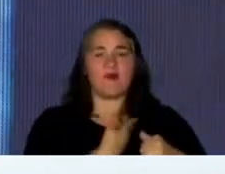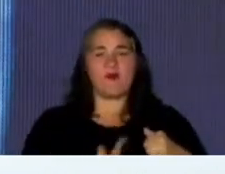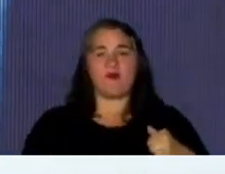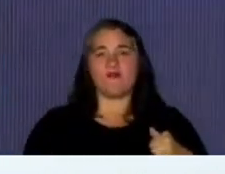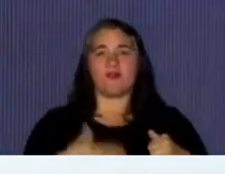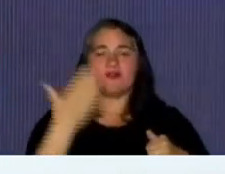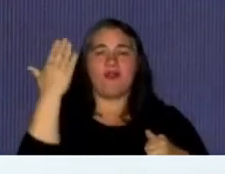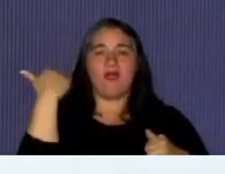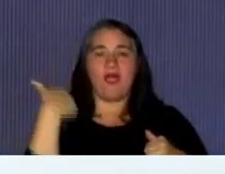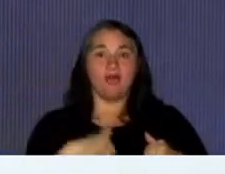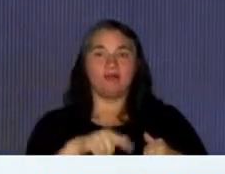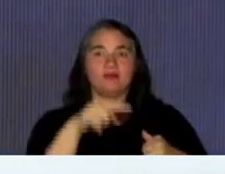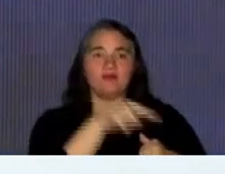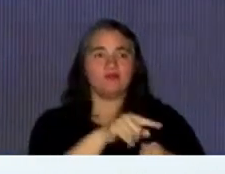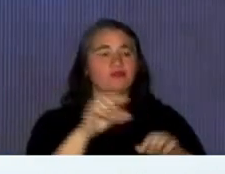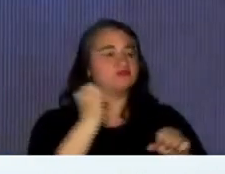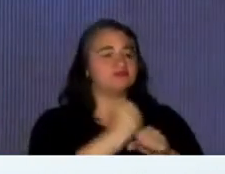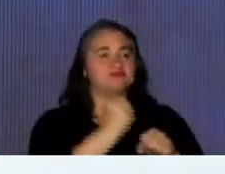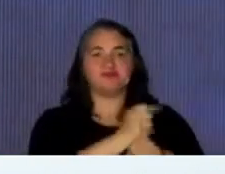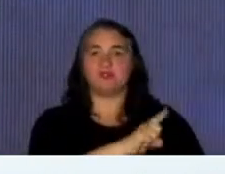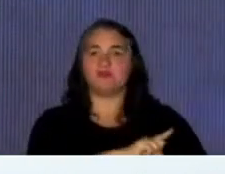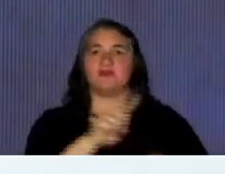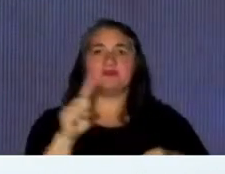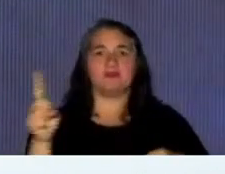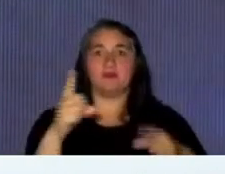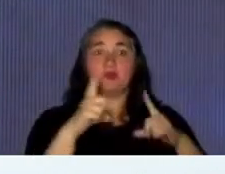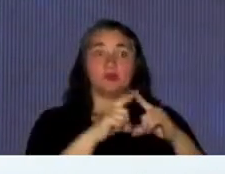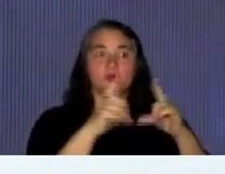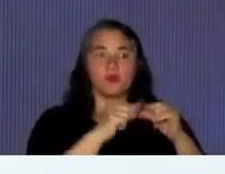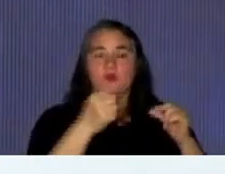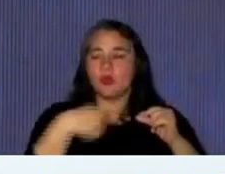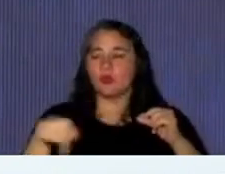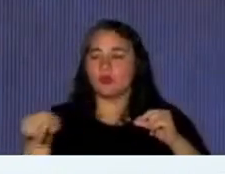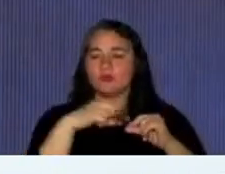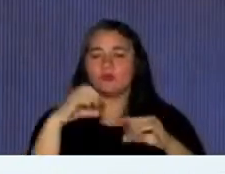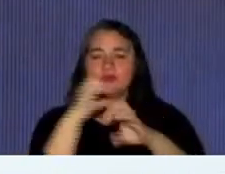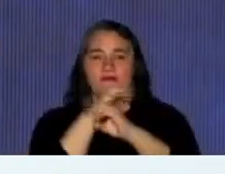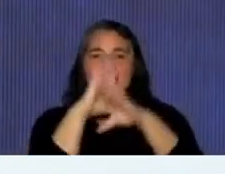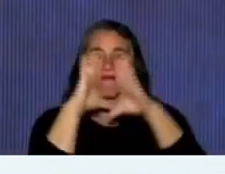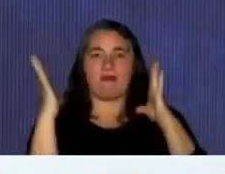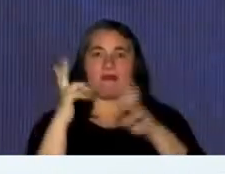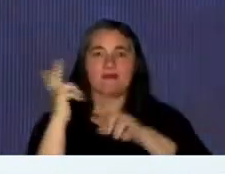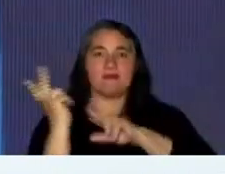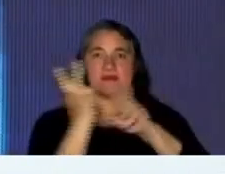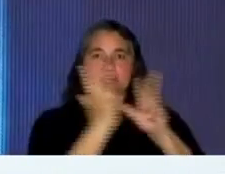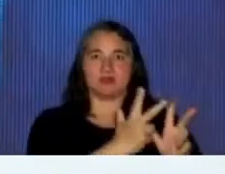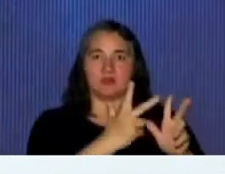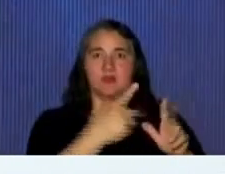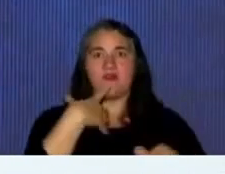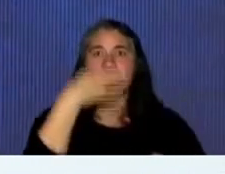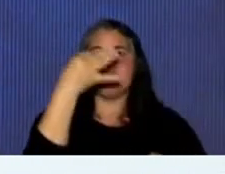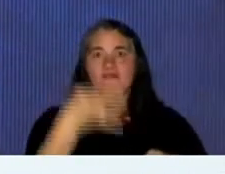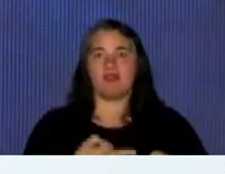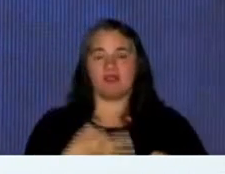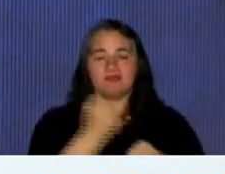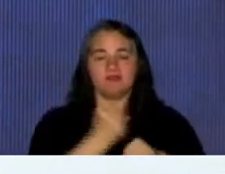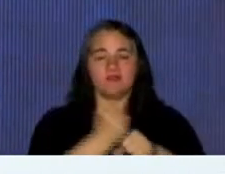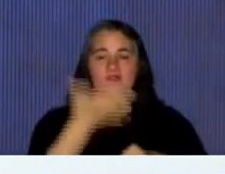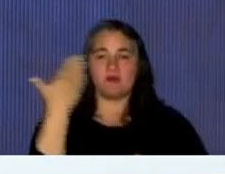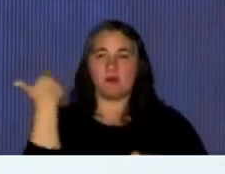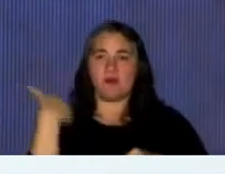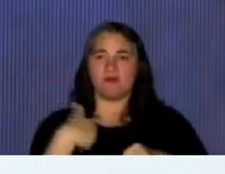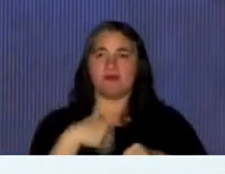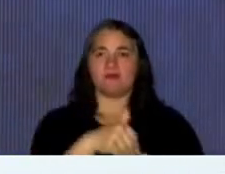para los chaqueños y chaqueñas a través de otras nuevas cadenas de valor e inversiones en nuestra provincia. Por parte de Leandro Esdero